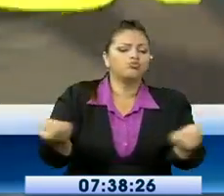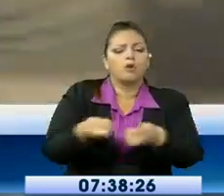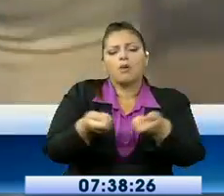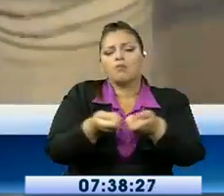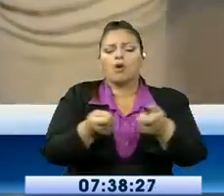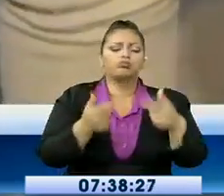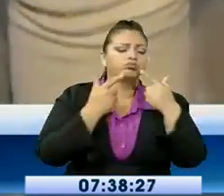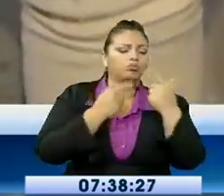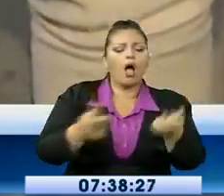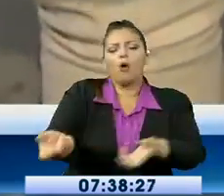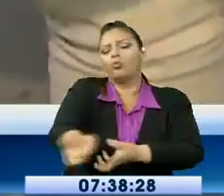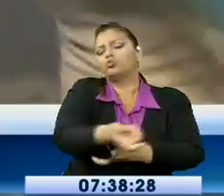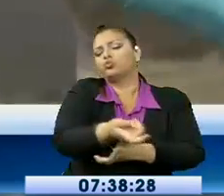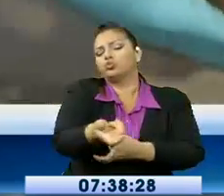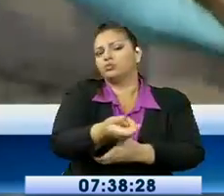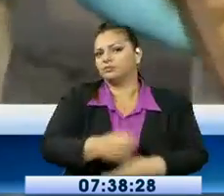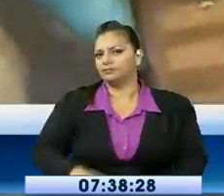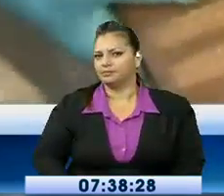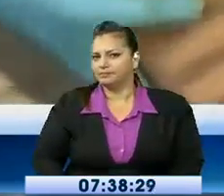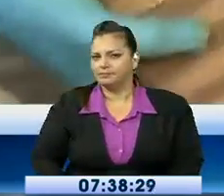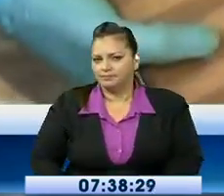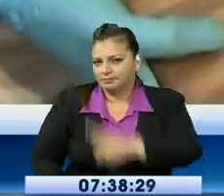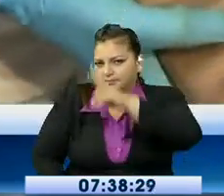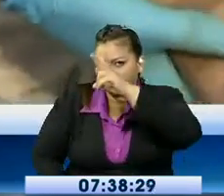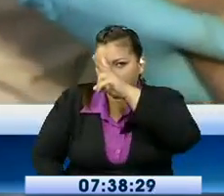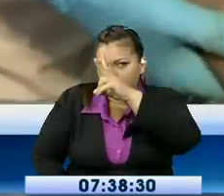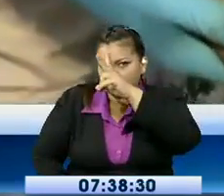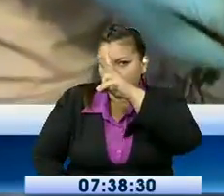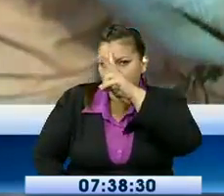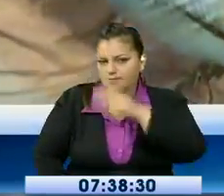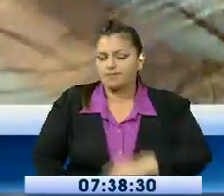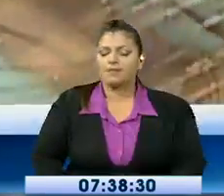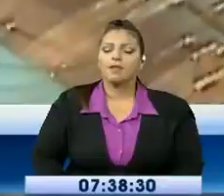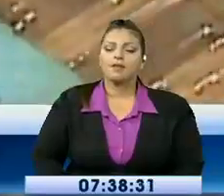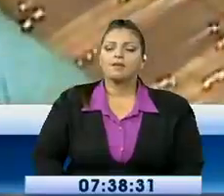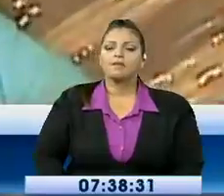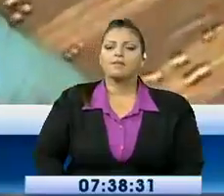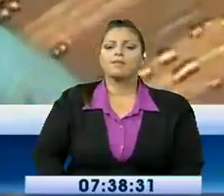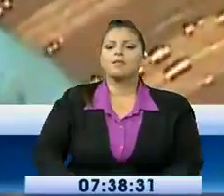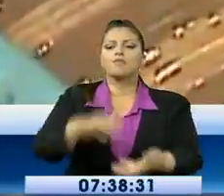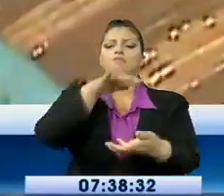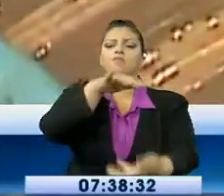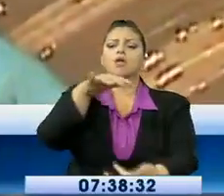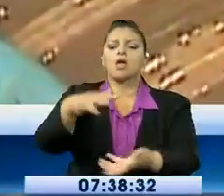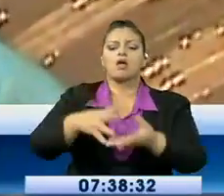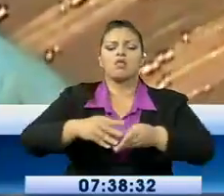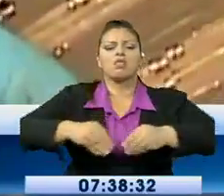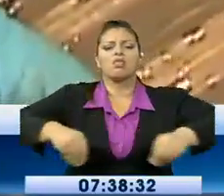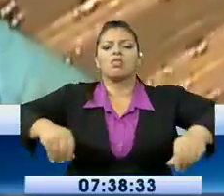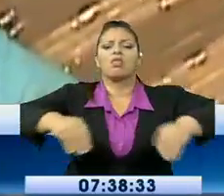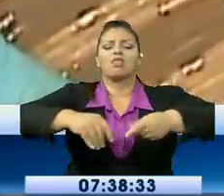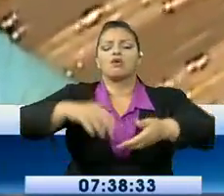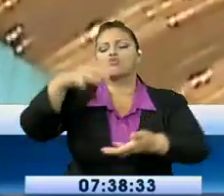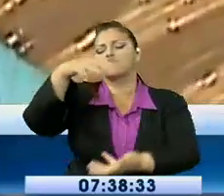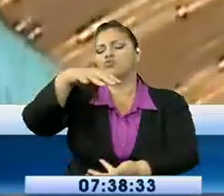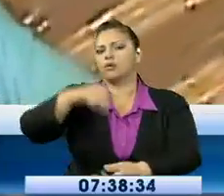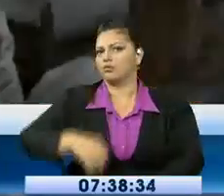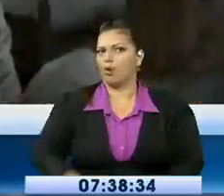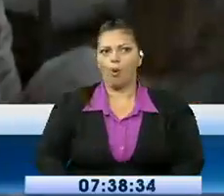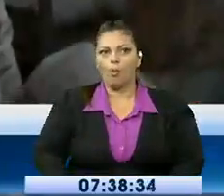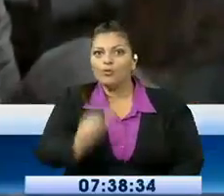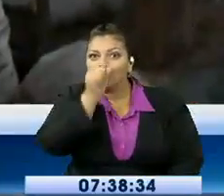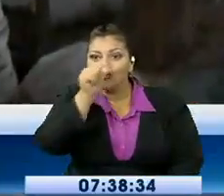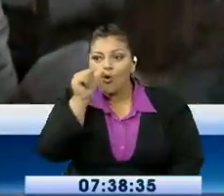operativos policiales de rutina. Pero la comunidad jugó un papel importante, se cansó de ver cómo presuntamente envenenaban a la juventud